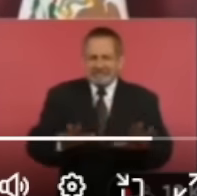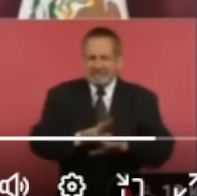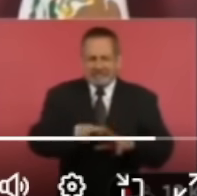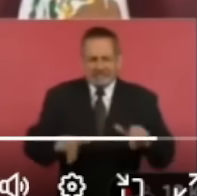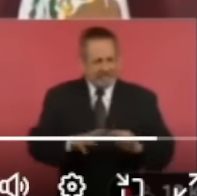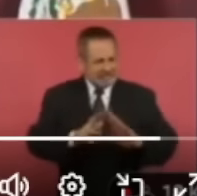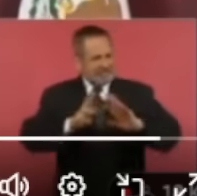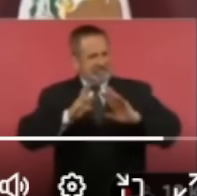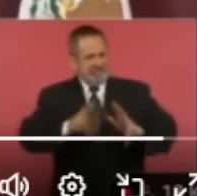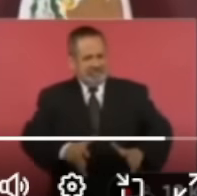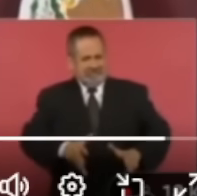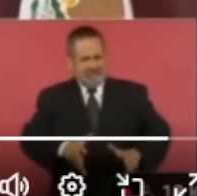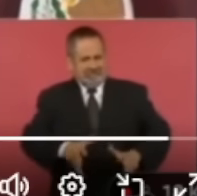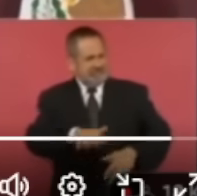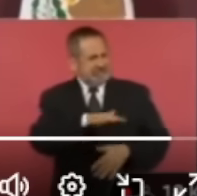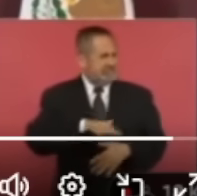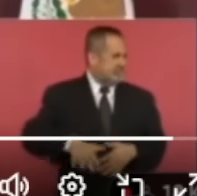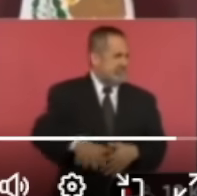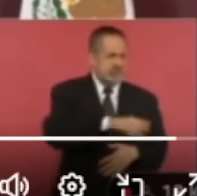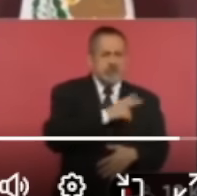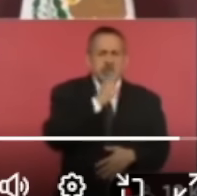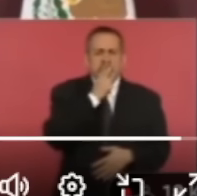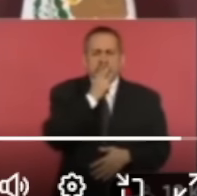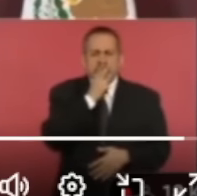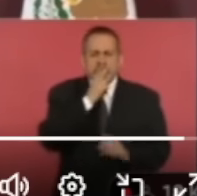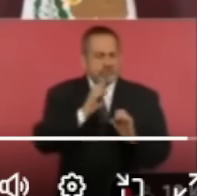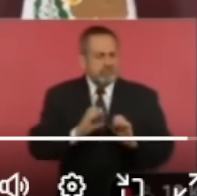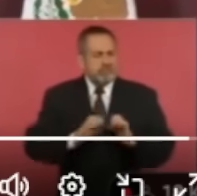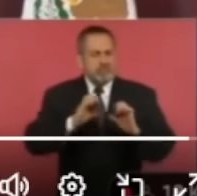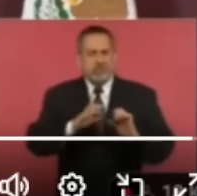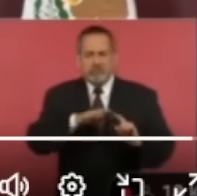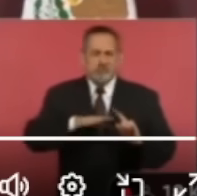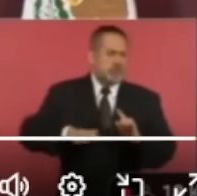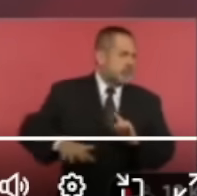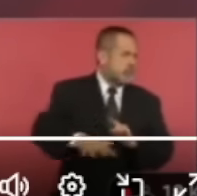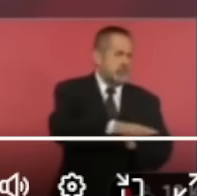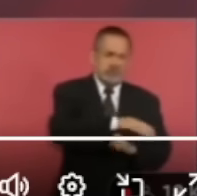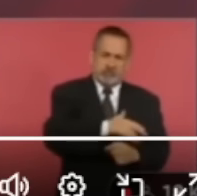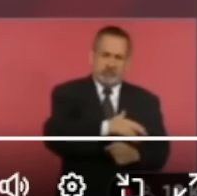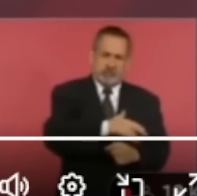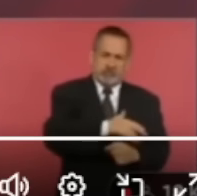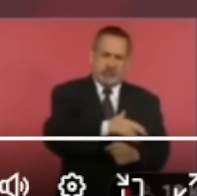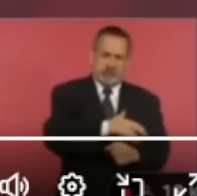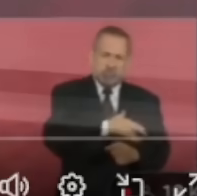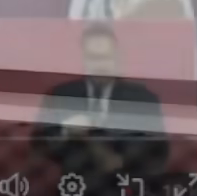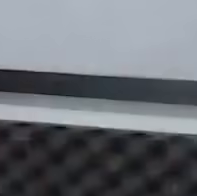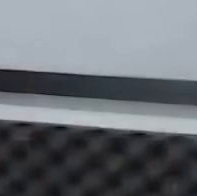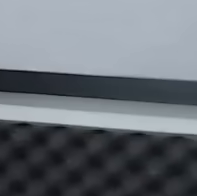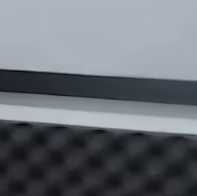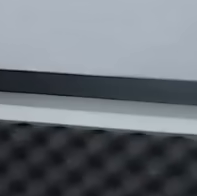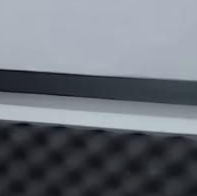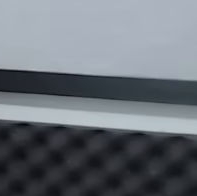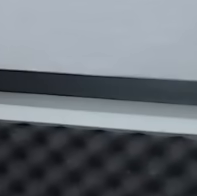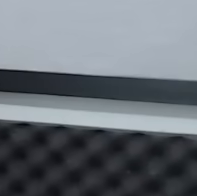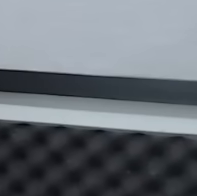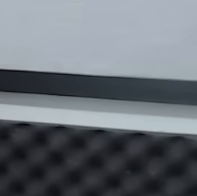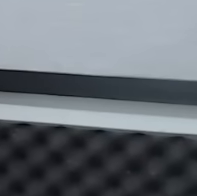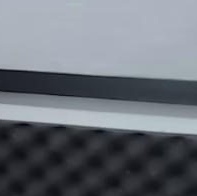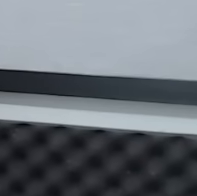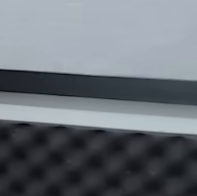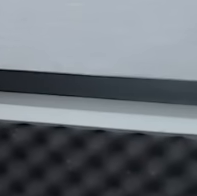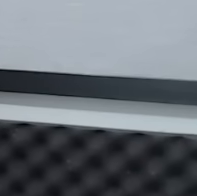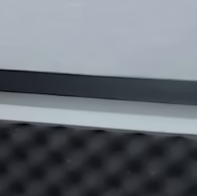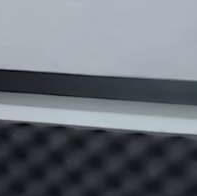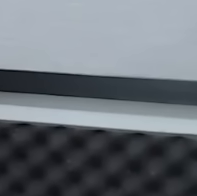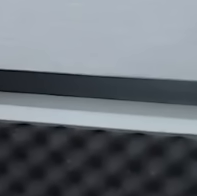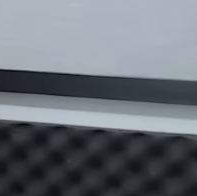va a ser para conservar esta reserva Ahí está fuerte y claro el mensaje